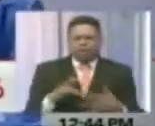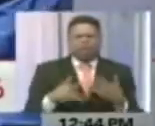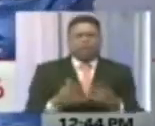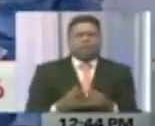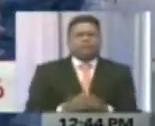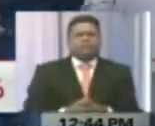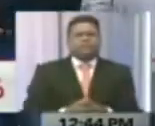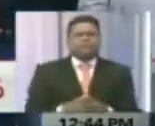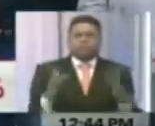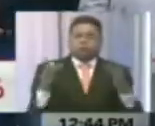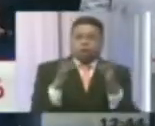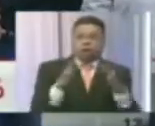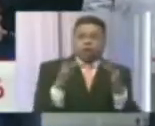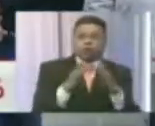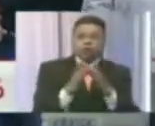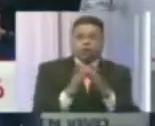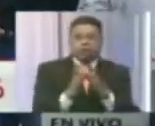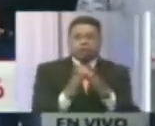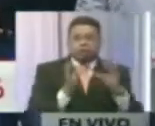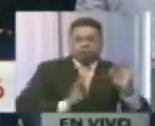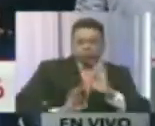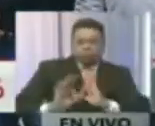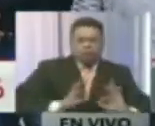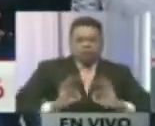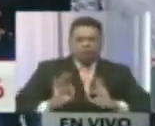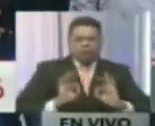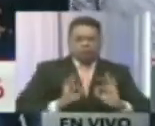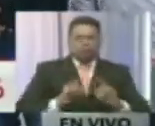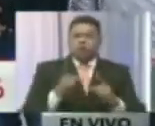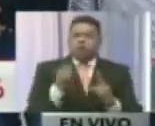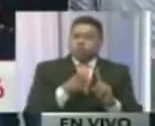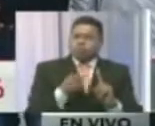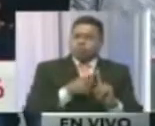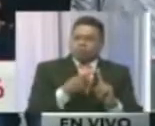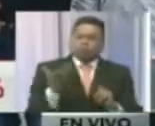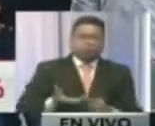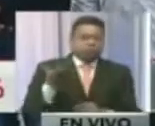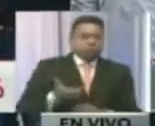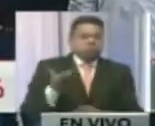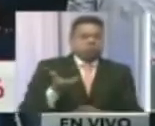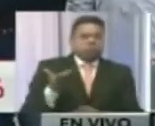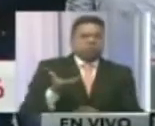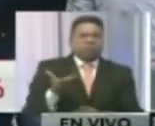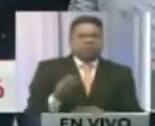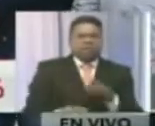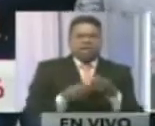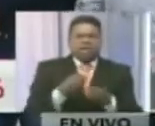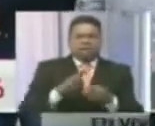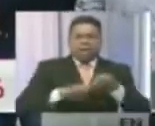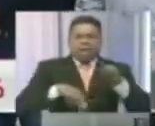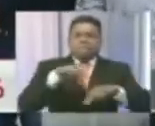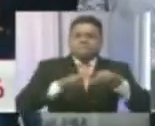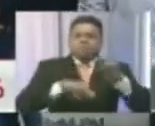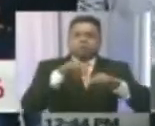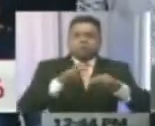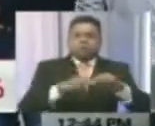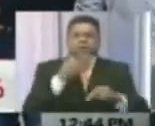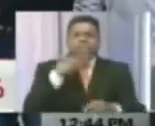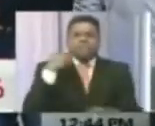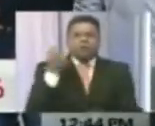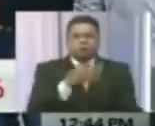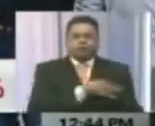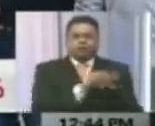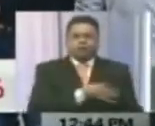posibilidad de estar en contacto con el arte, que yo creo que es uno de los elementos que puede construir una mejor sociedad y un mejor ser humano. Así